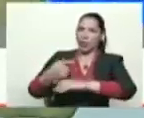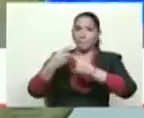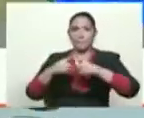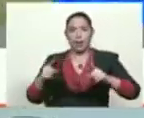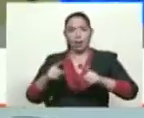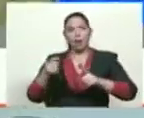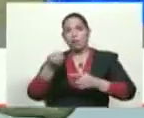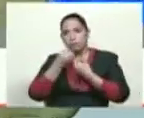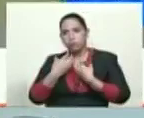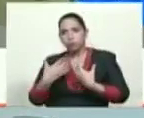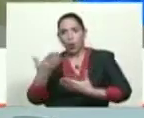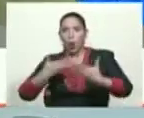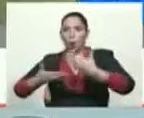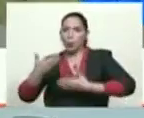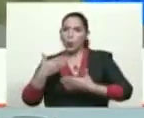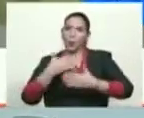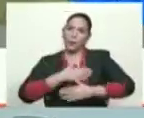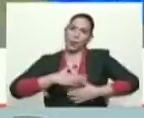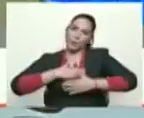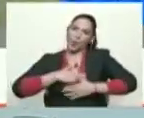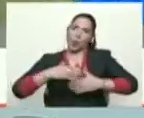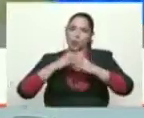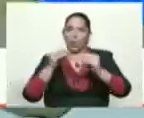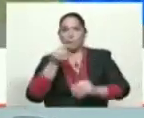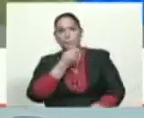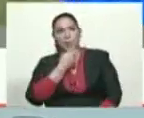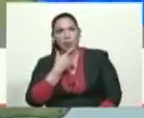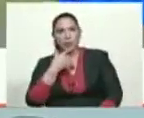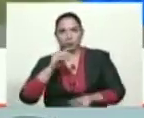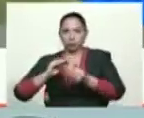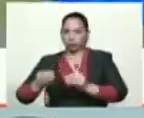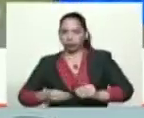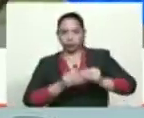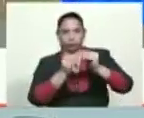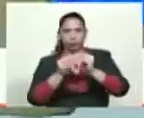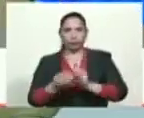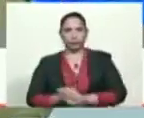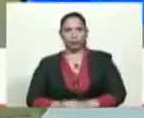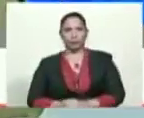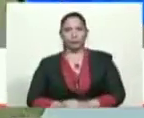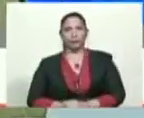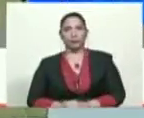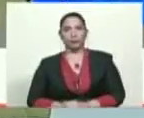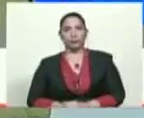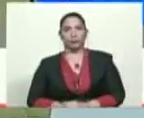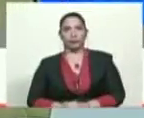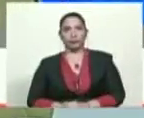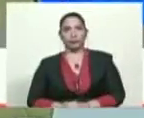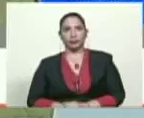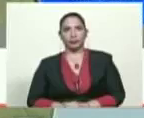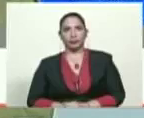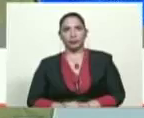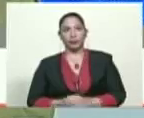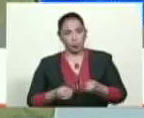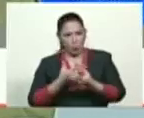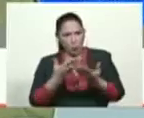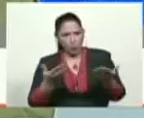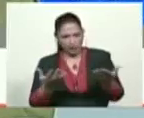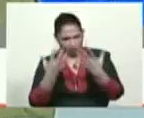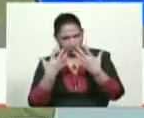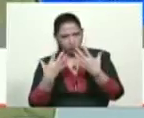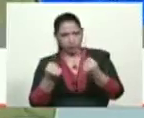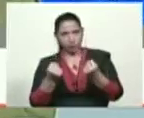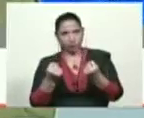bien común para el bienestar para mejorarlo todo para mejorarlo todo él me entiende me da